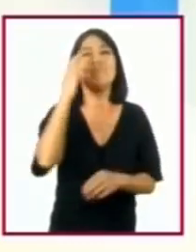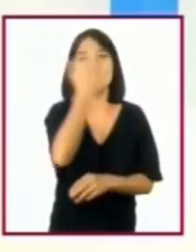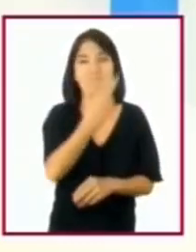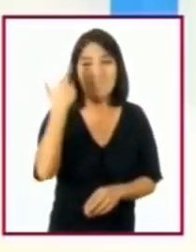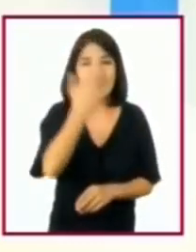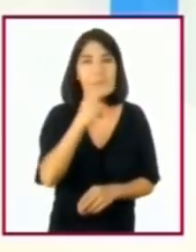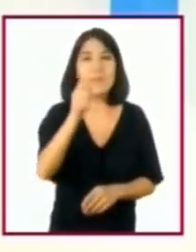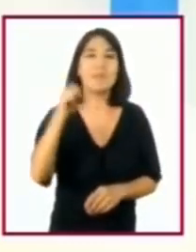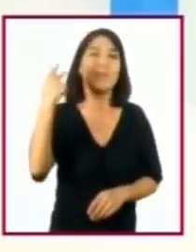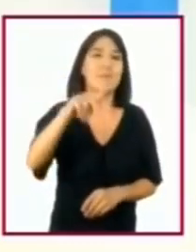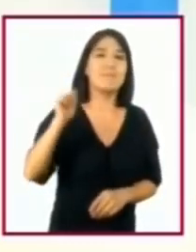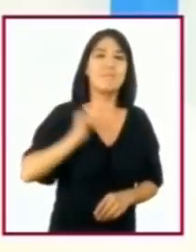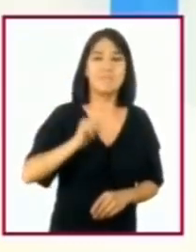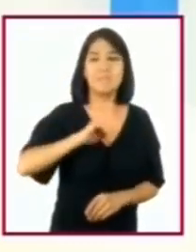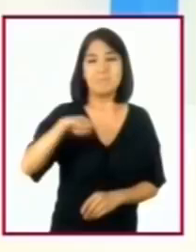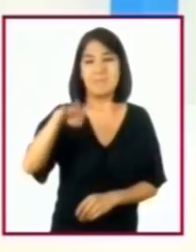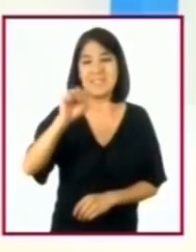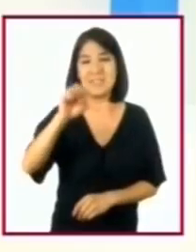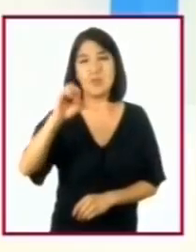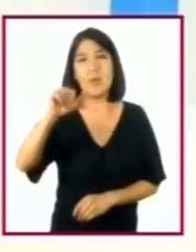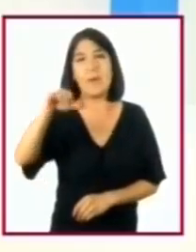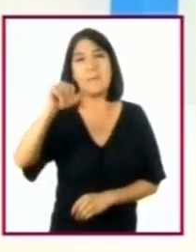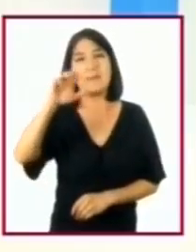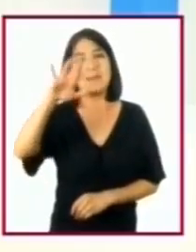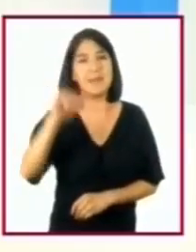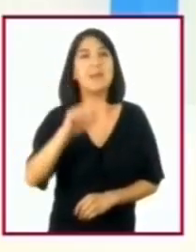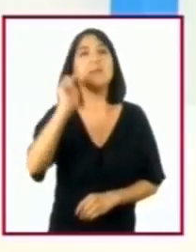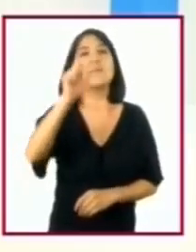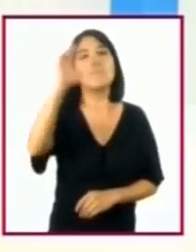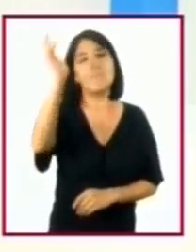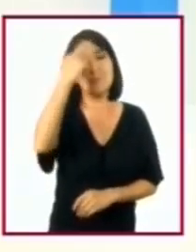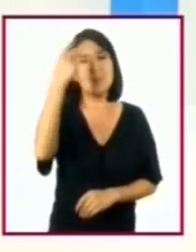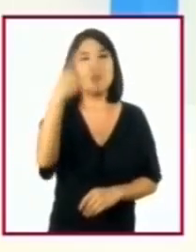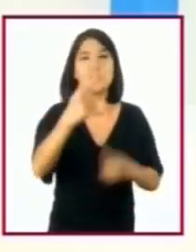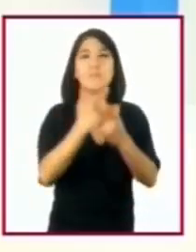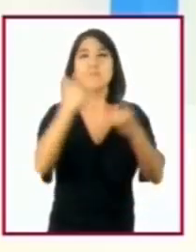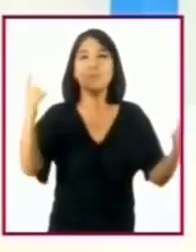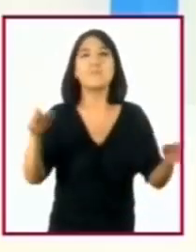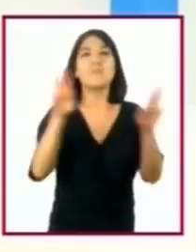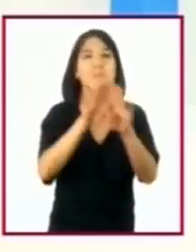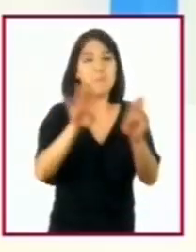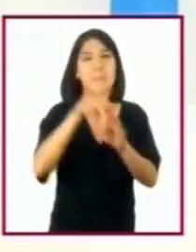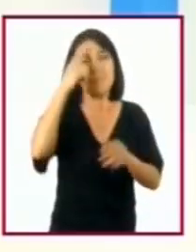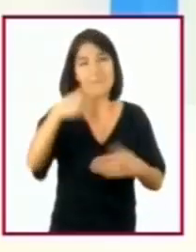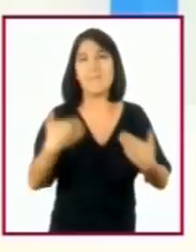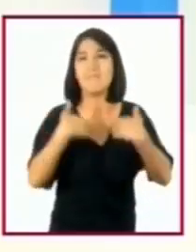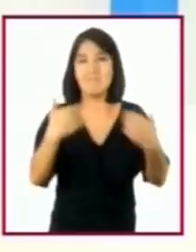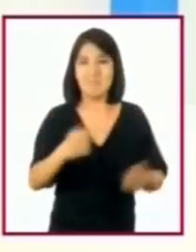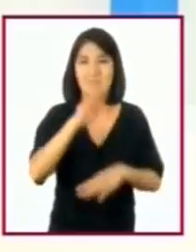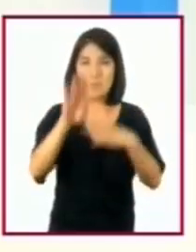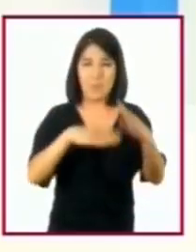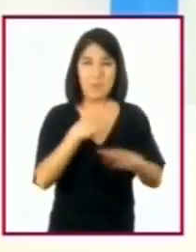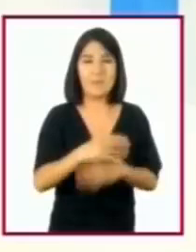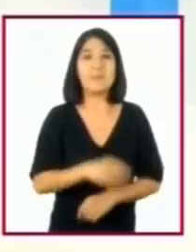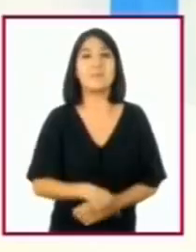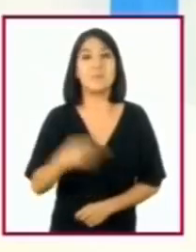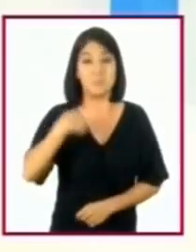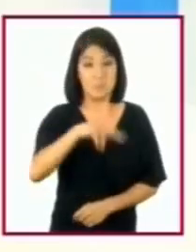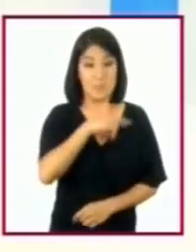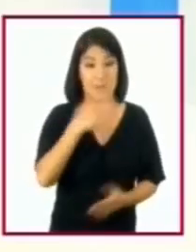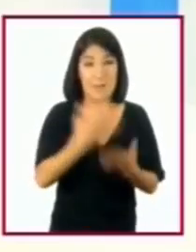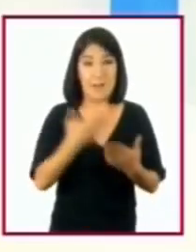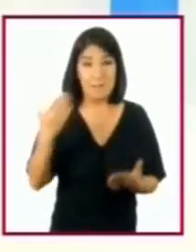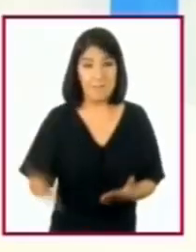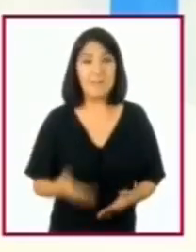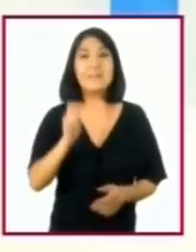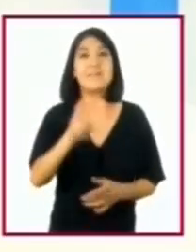de Mesoamérica. Recuerda que estudiar la historia es prepararse para comprender el mundo. Nuestro presente no